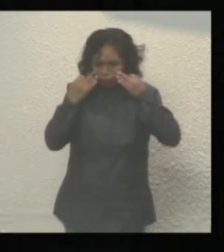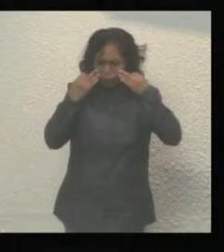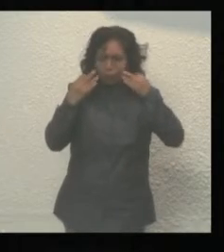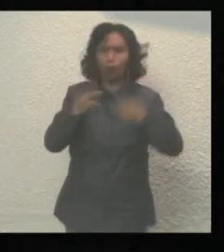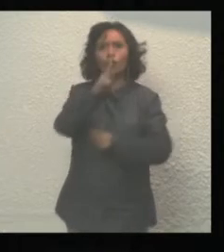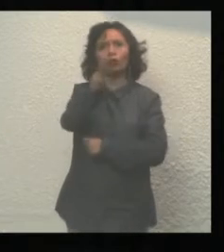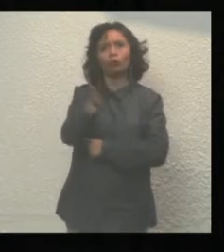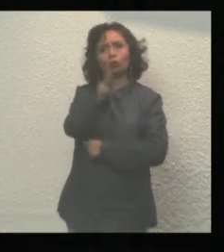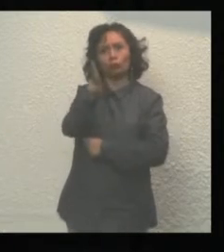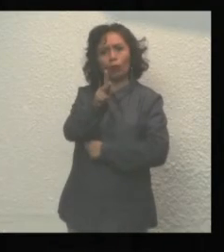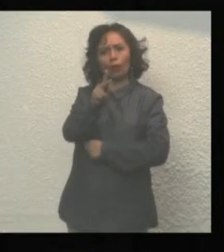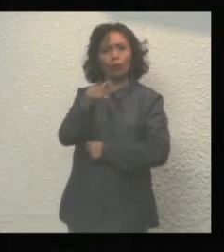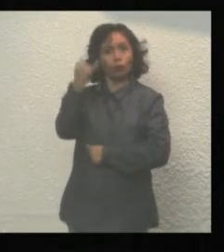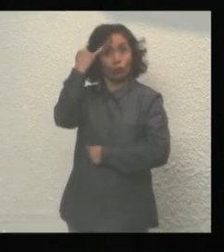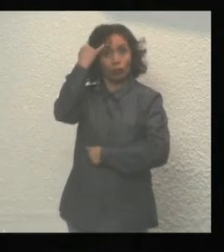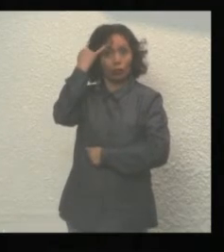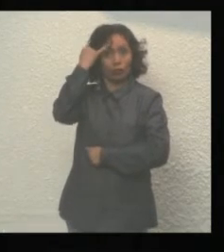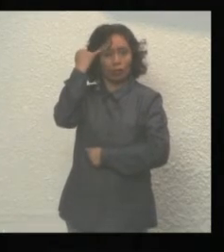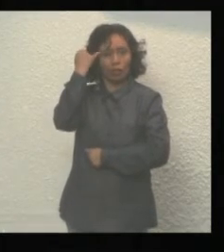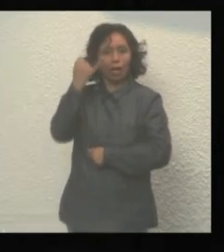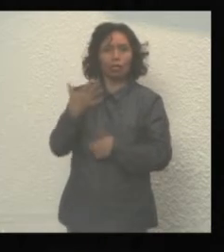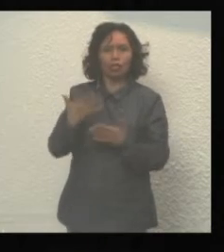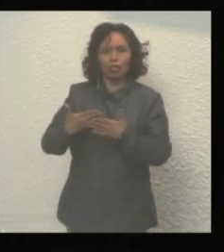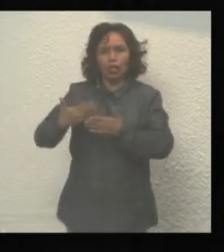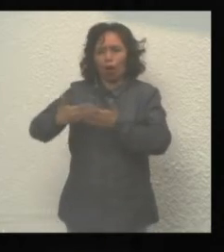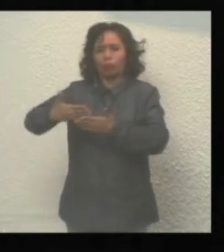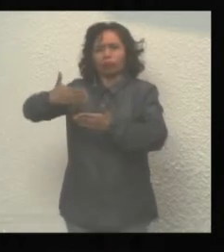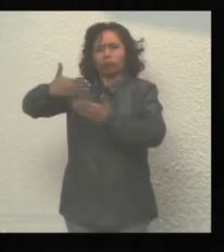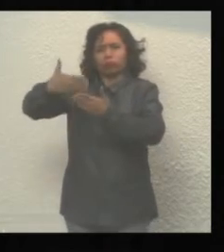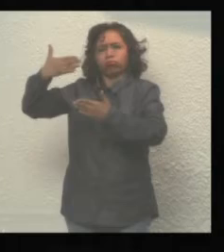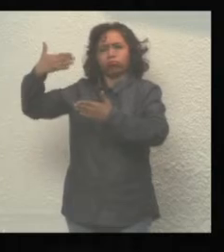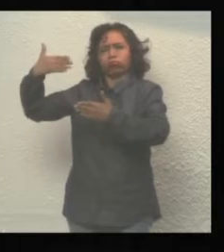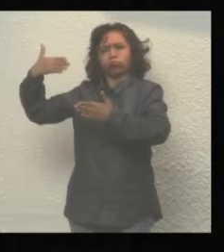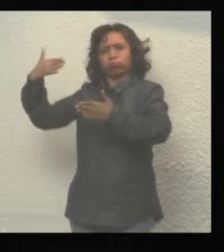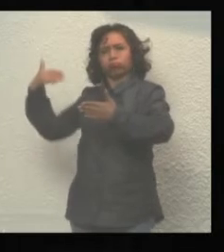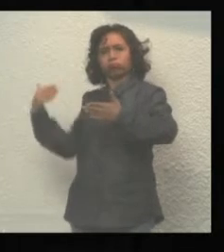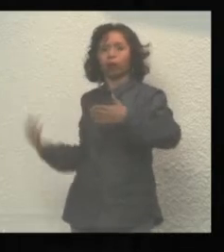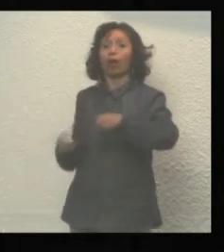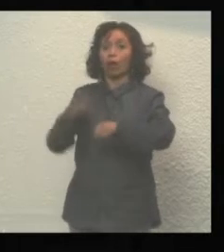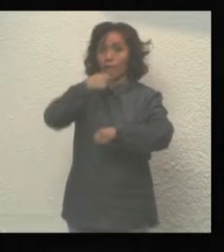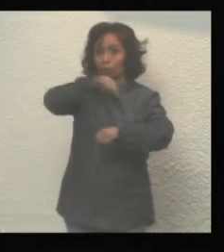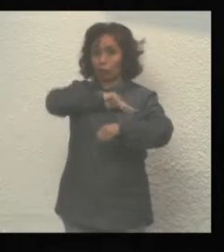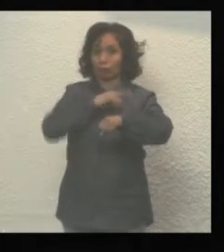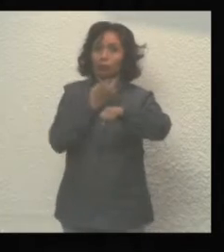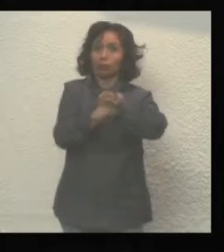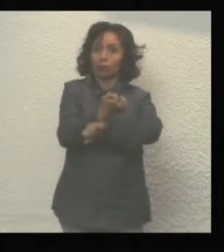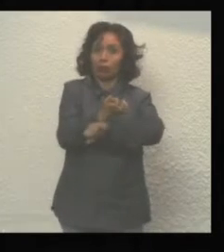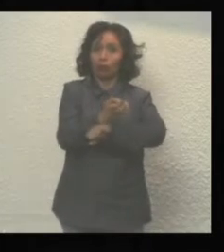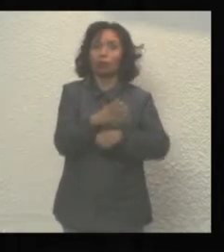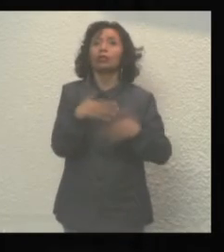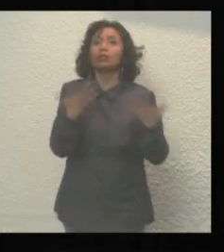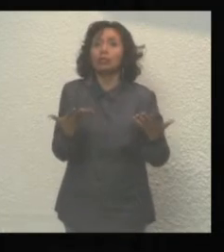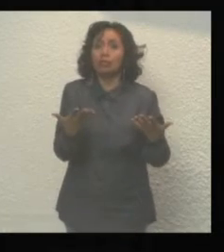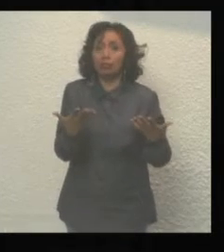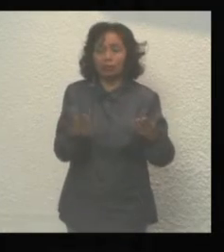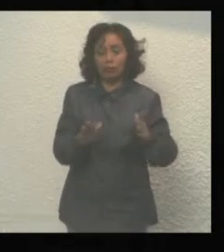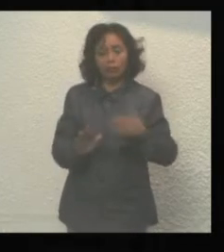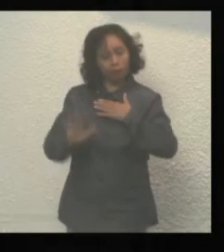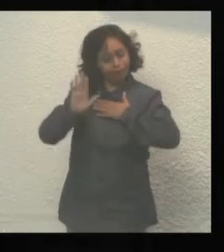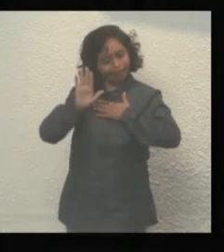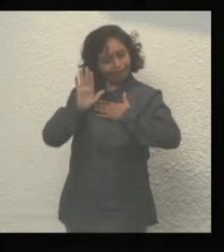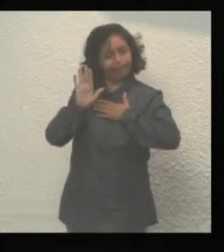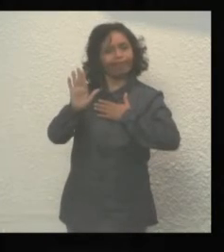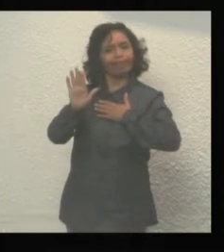pueblos indígenas y nuestras raíces mayas en nuestro estado, y por el otro, el compromiso que tenemos